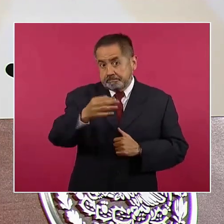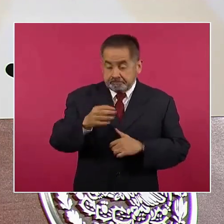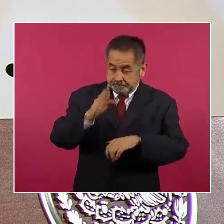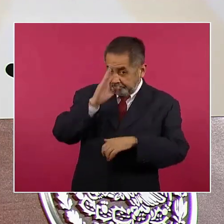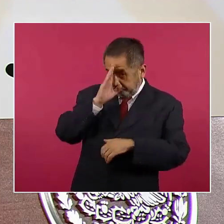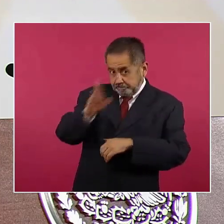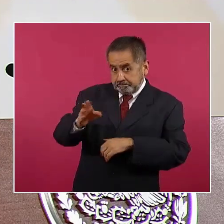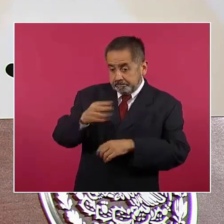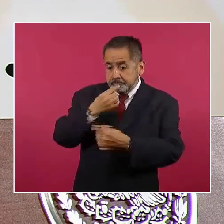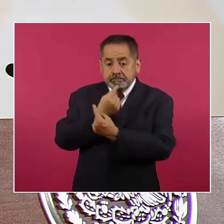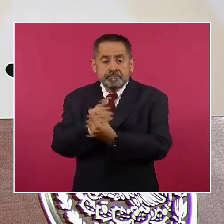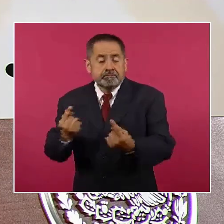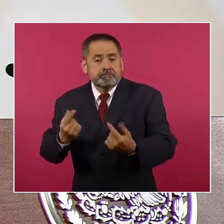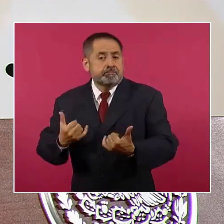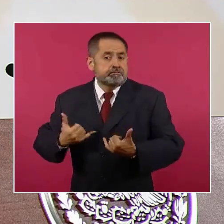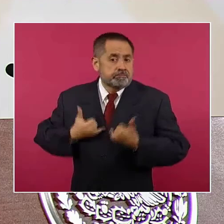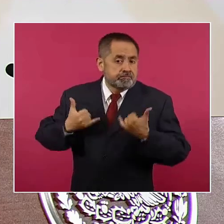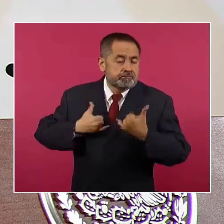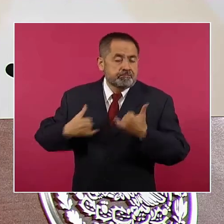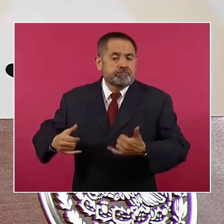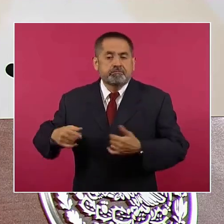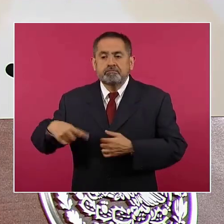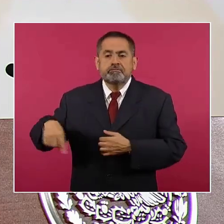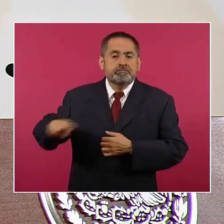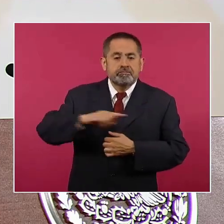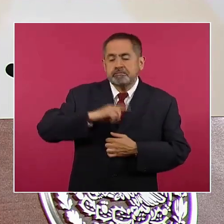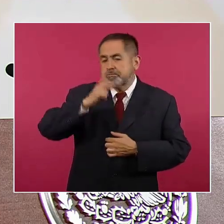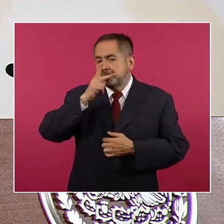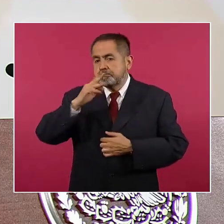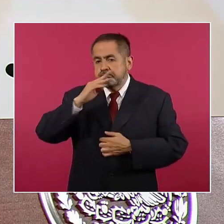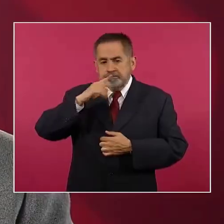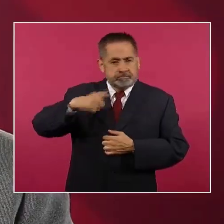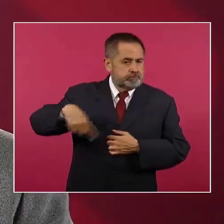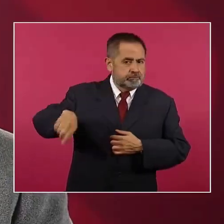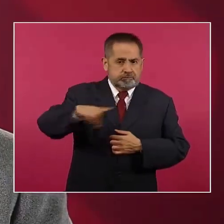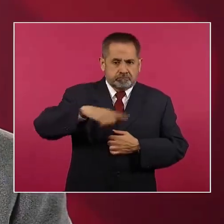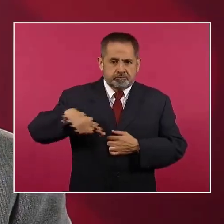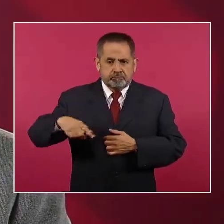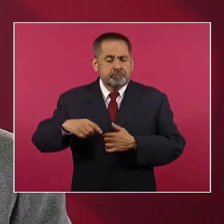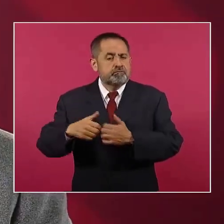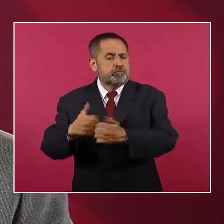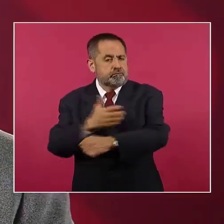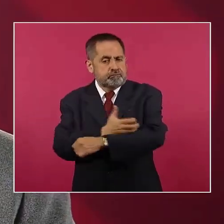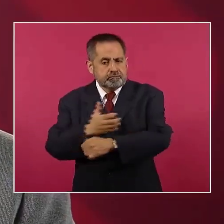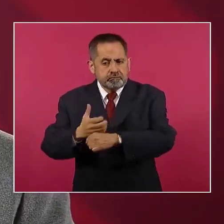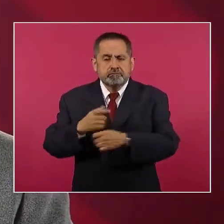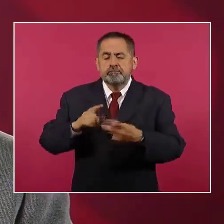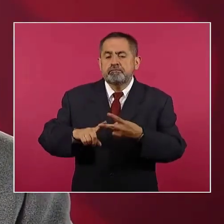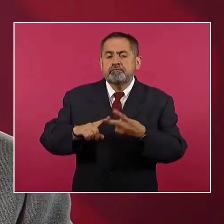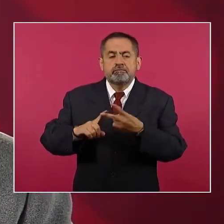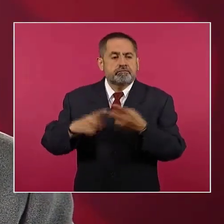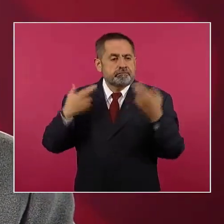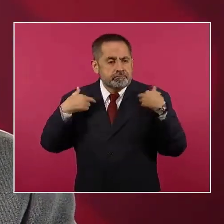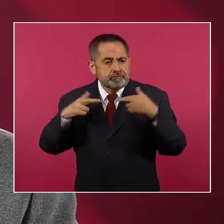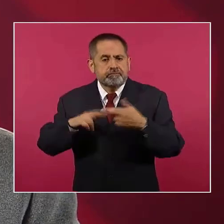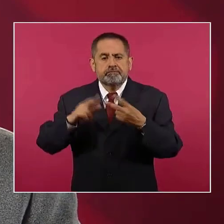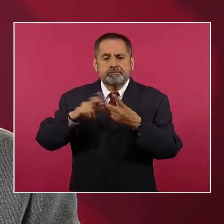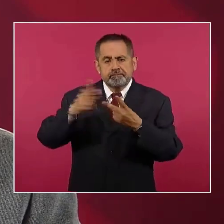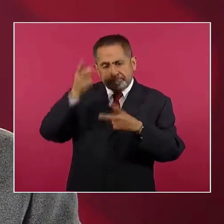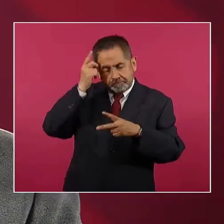estimados niños, niñas, adolescentes y jóvenes, madres y padres de familia y tutores, compañeras maestras, maestros directivos.